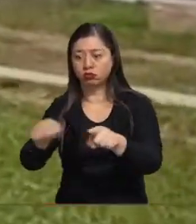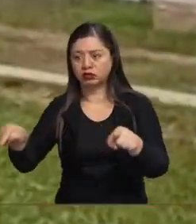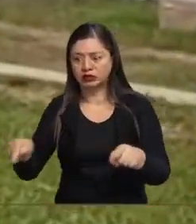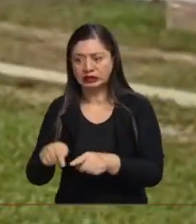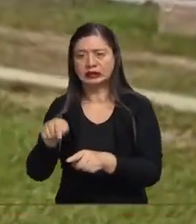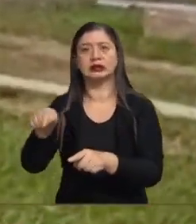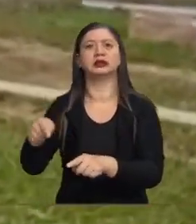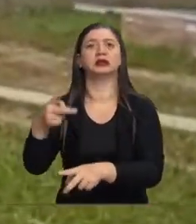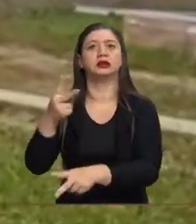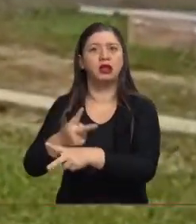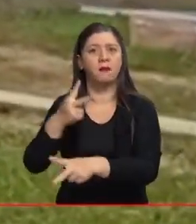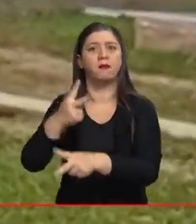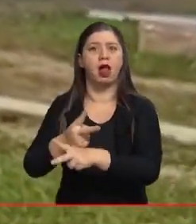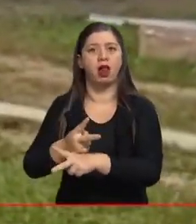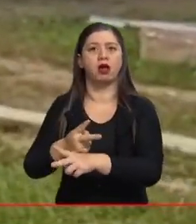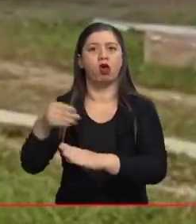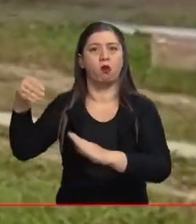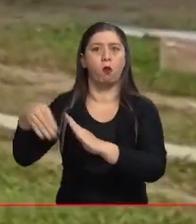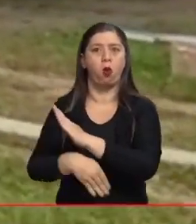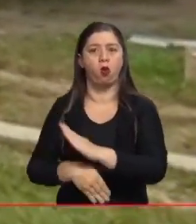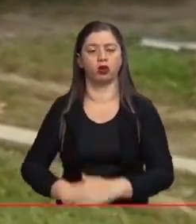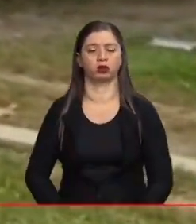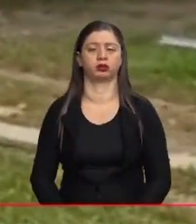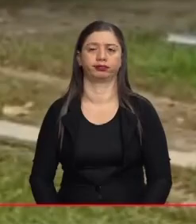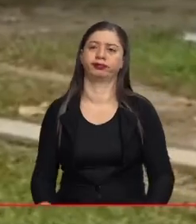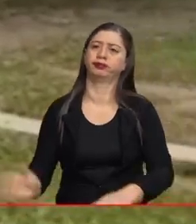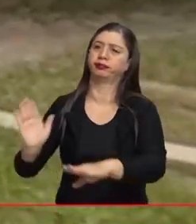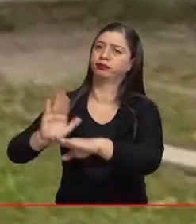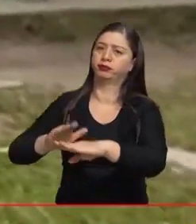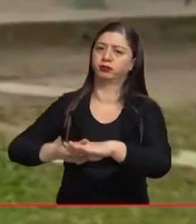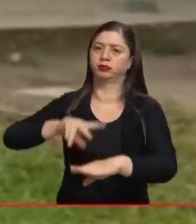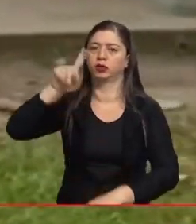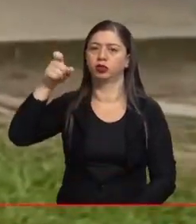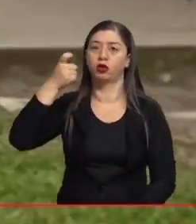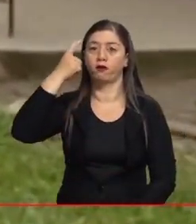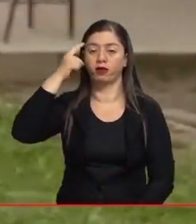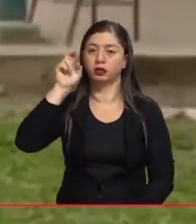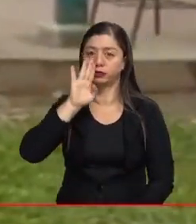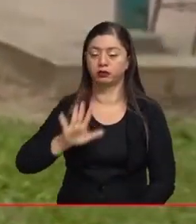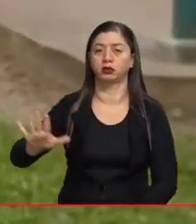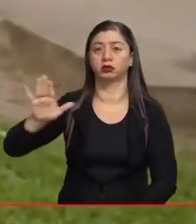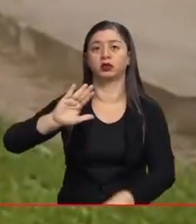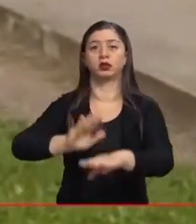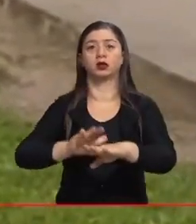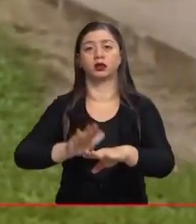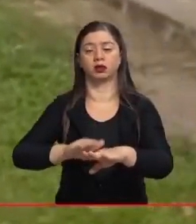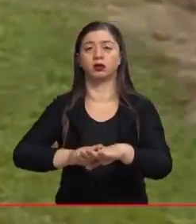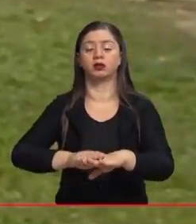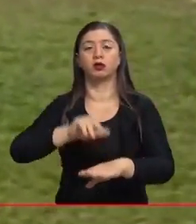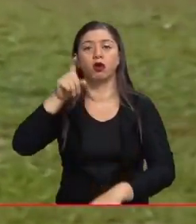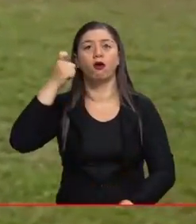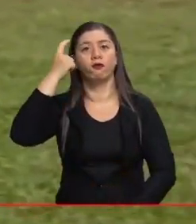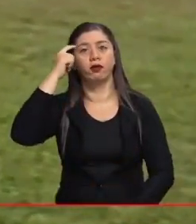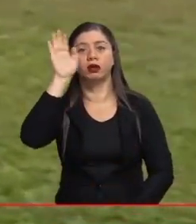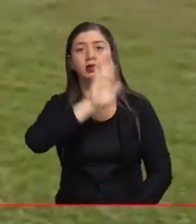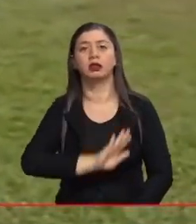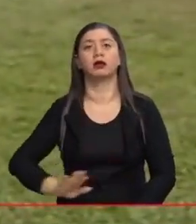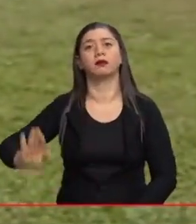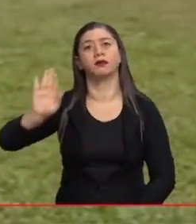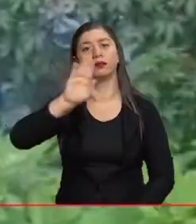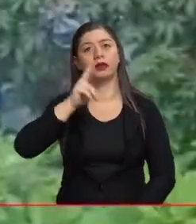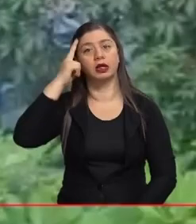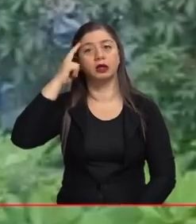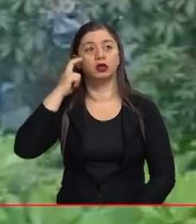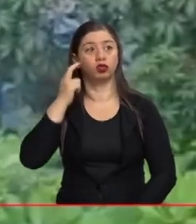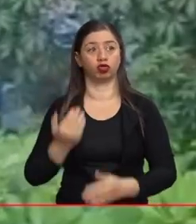amenazan en riesgo. Hacer el llamado al gobierno nacional y al gobierno departamental, porque este nuevo ente